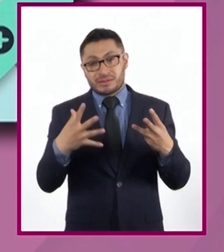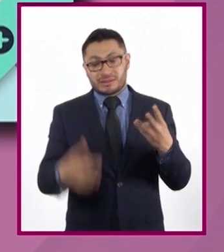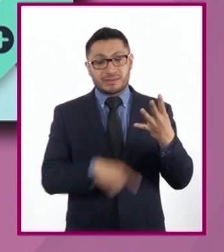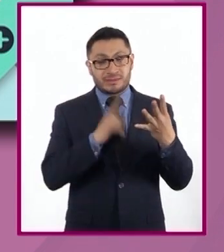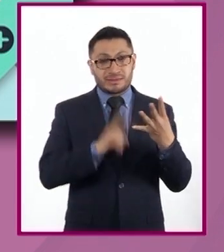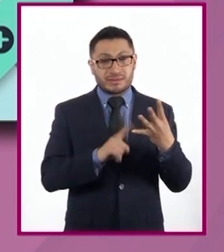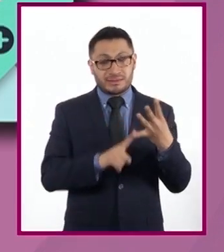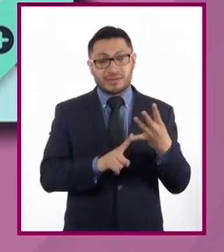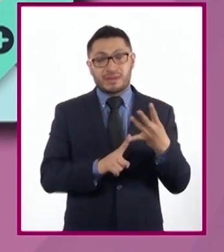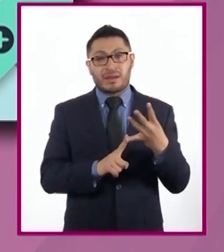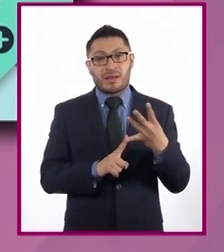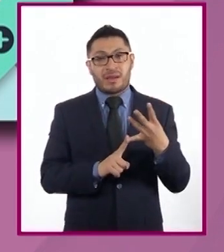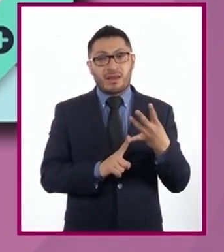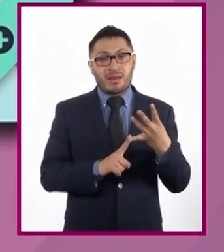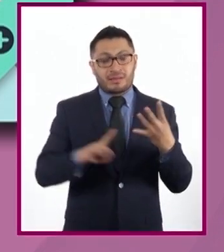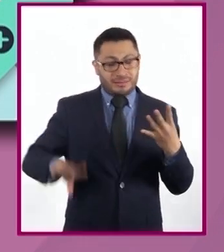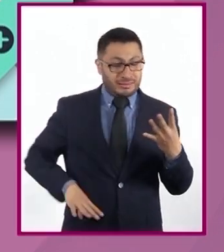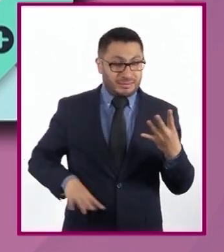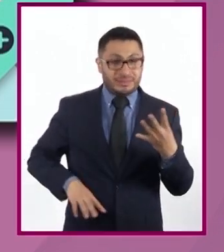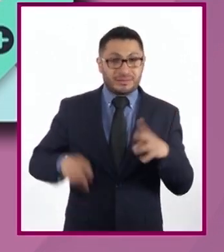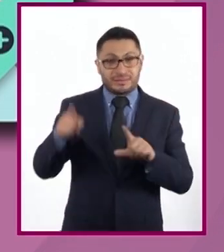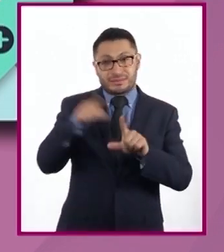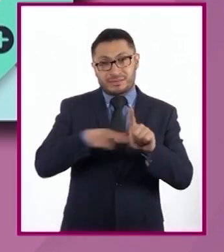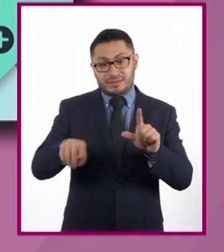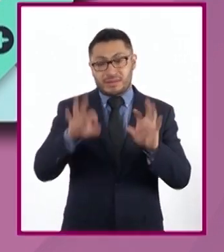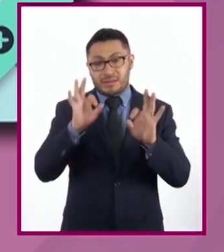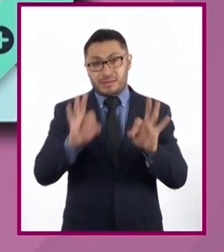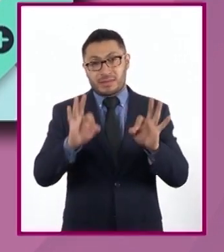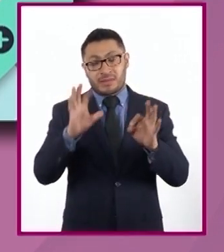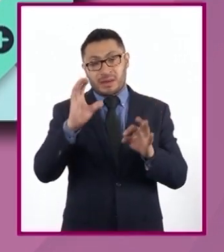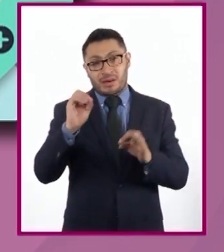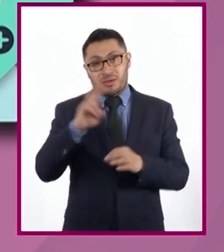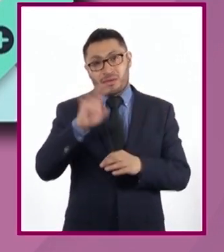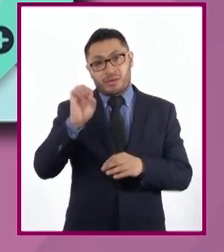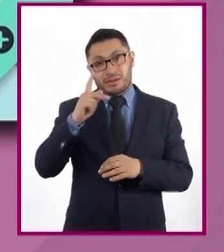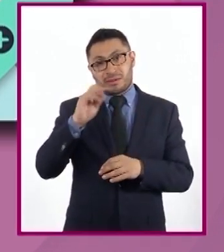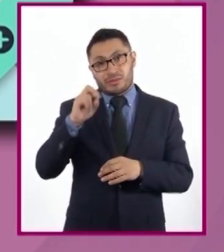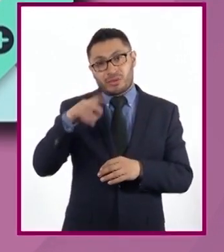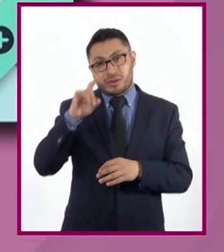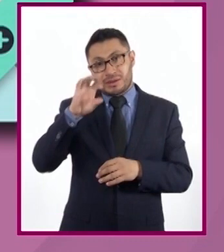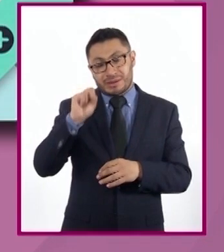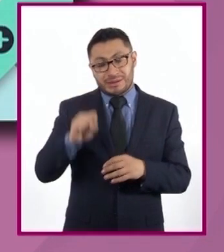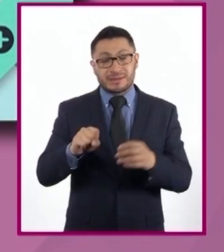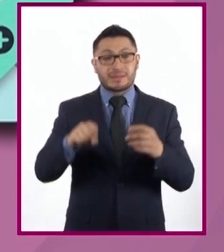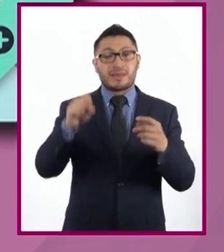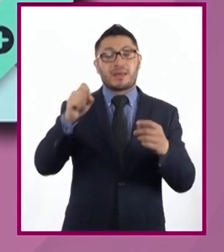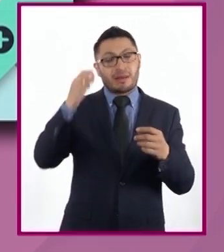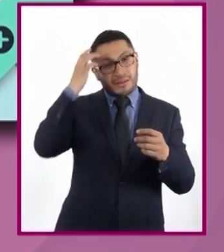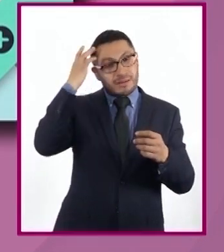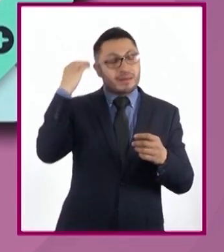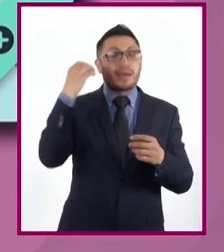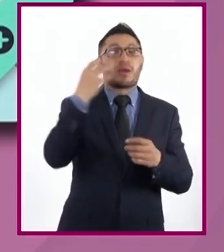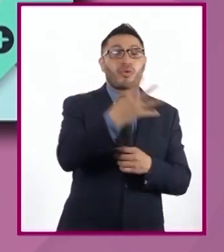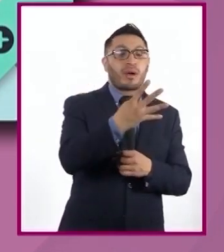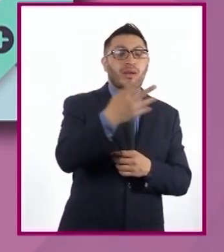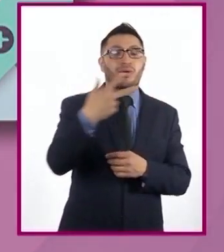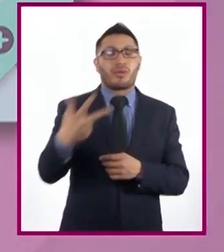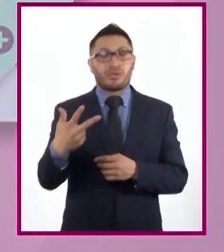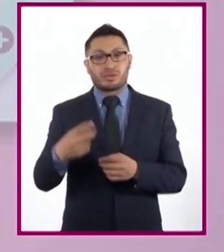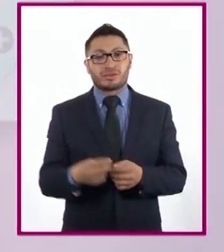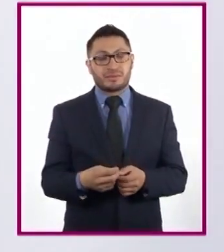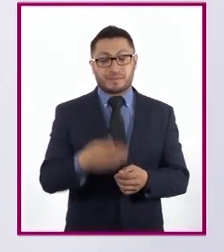Y el cuarto par de ángulos correspondientes es 4 y 8.